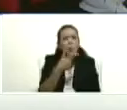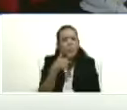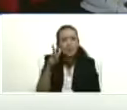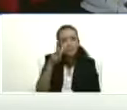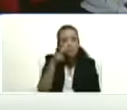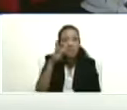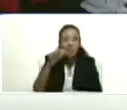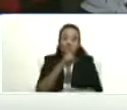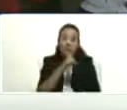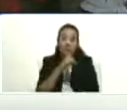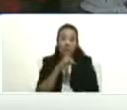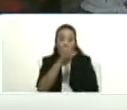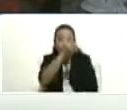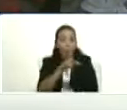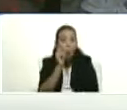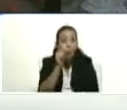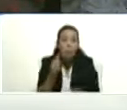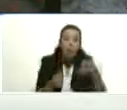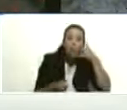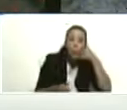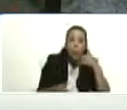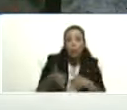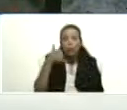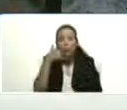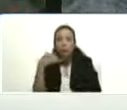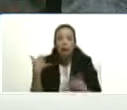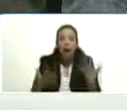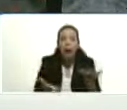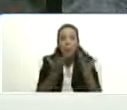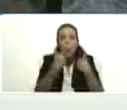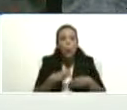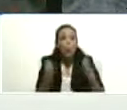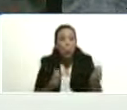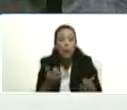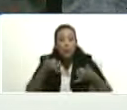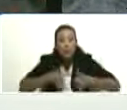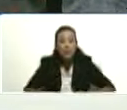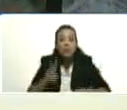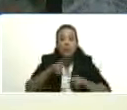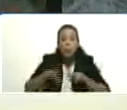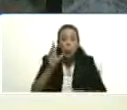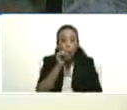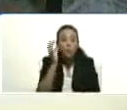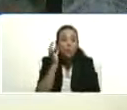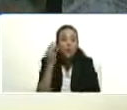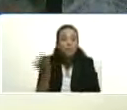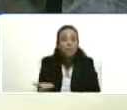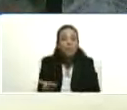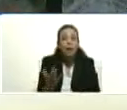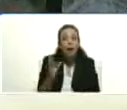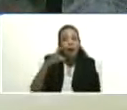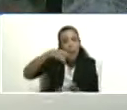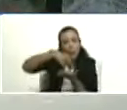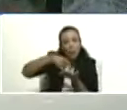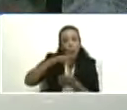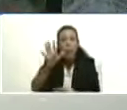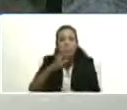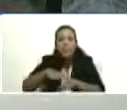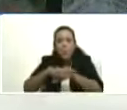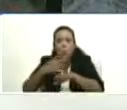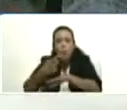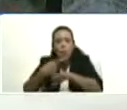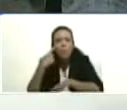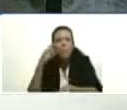esta noticia de Elvis y de su esposa Neida, de sus niños y niñas, la cava, mira,